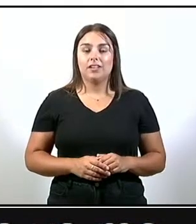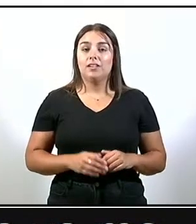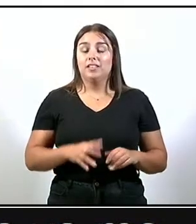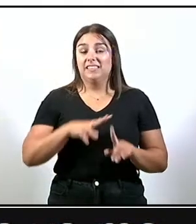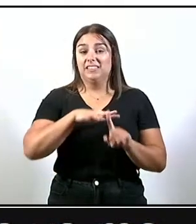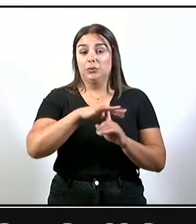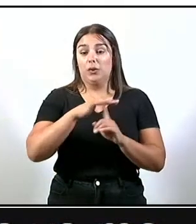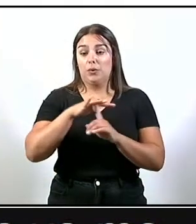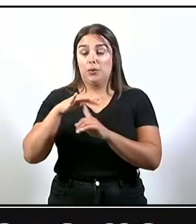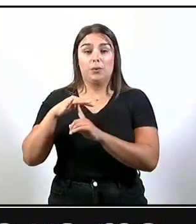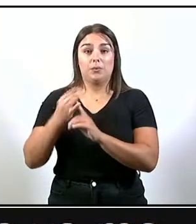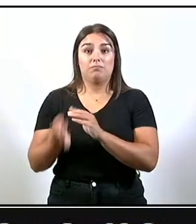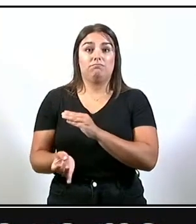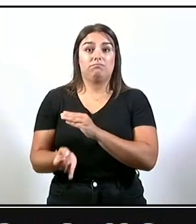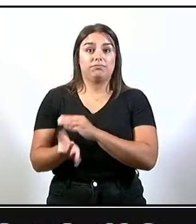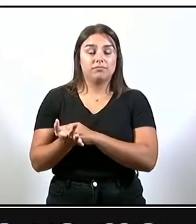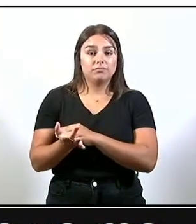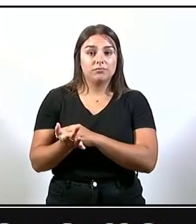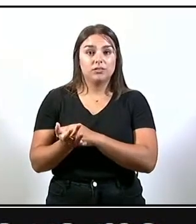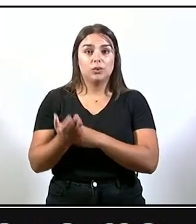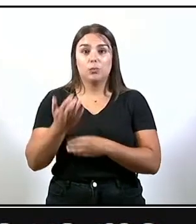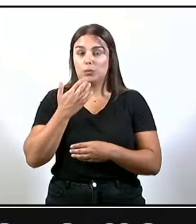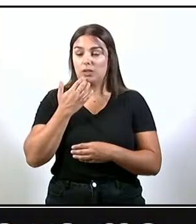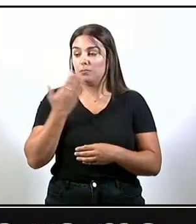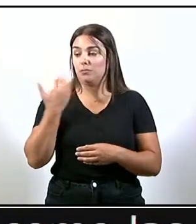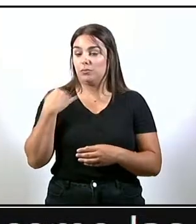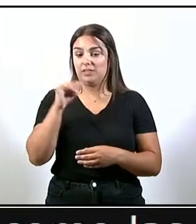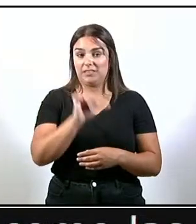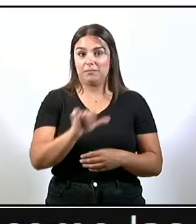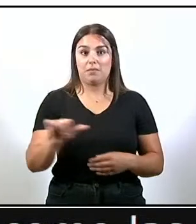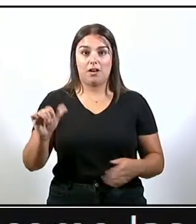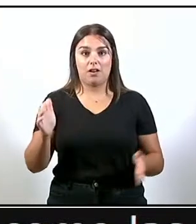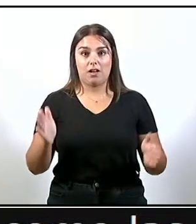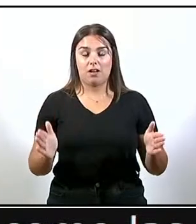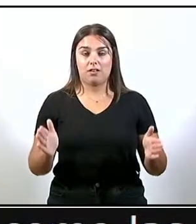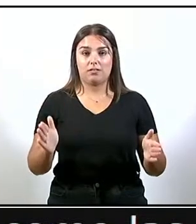situaciones como las que se han producido a lo largo de estas semanas.